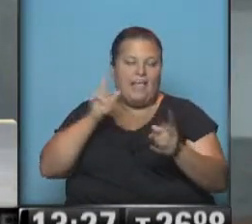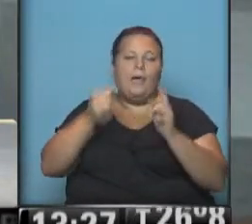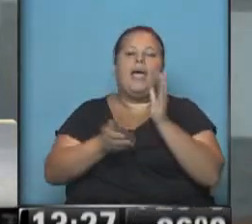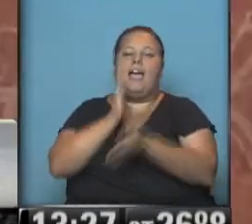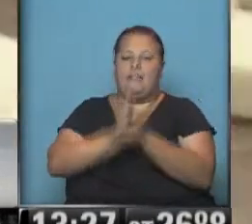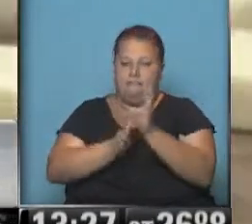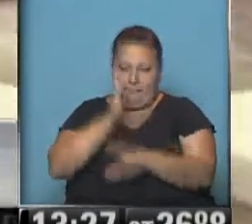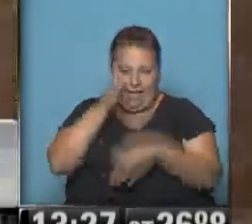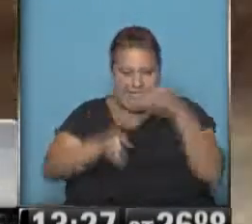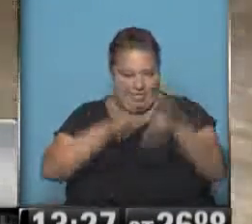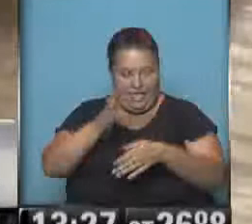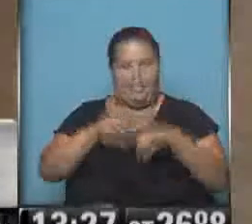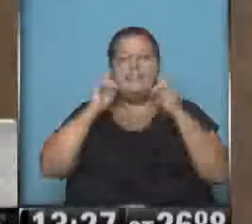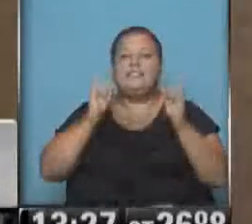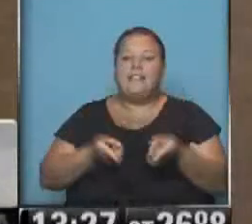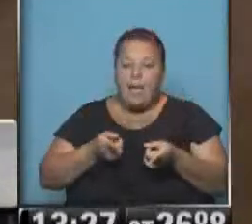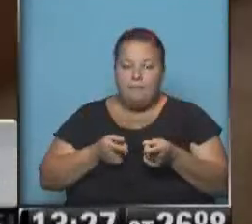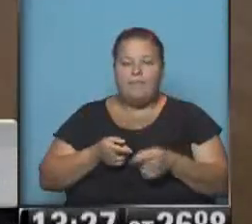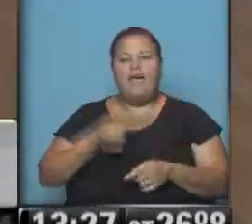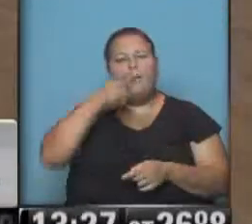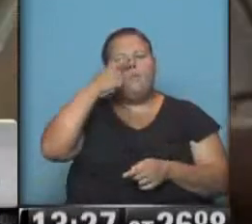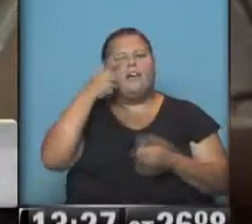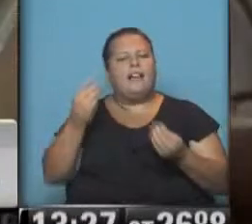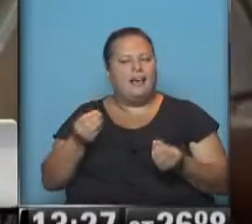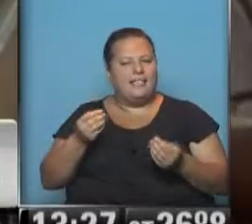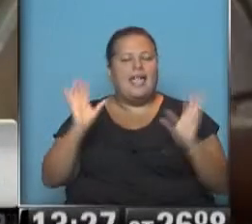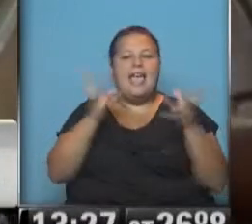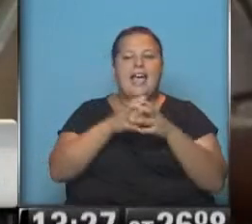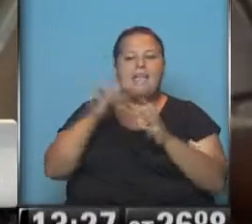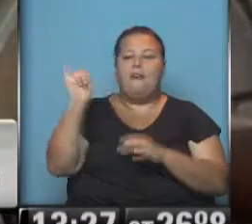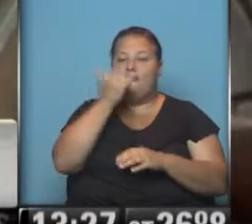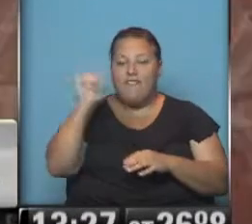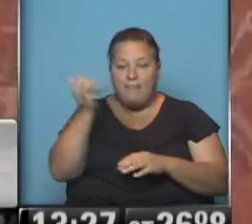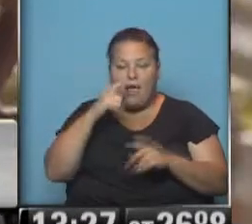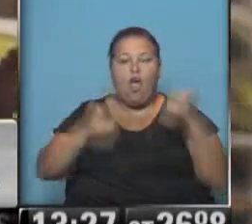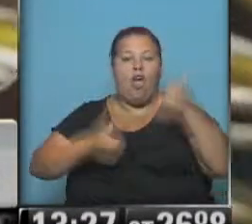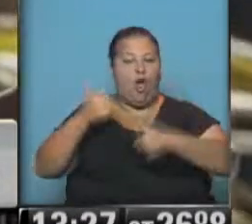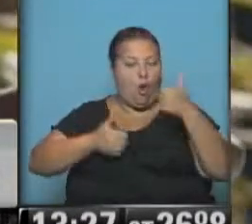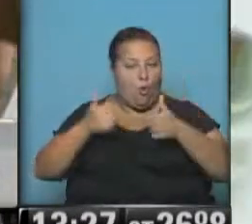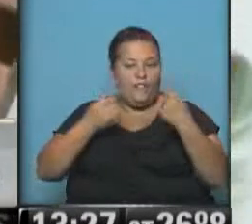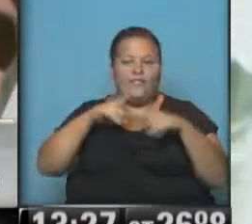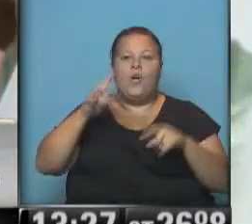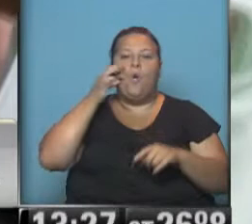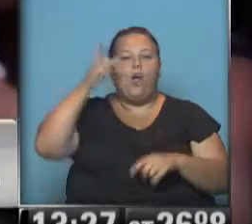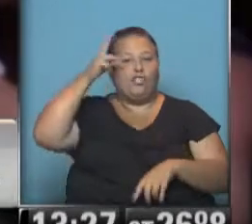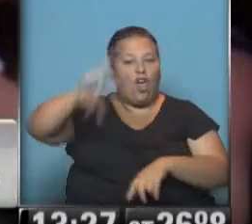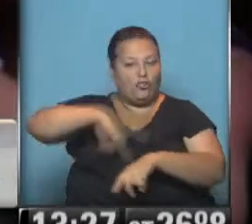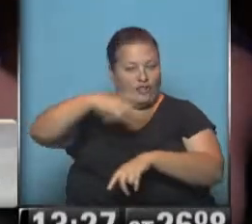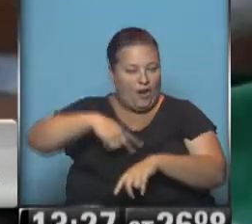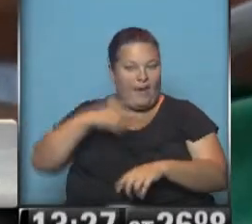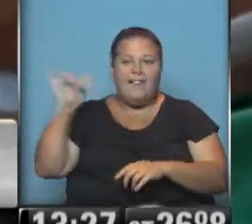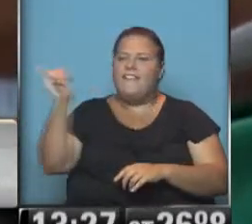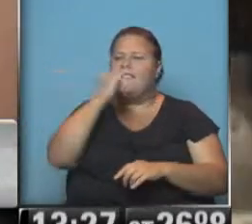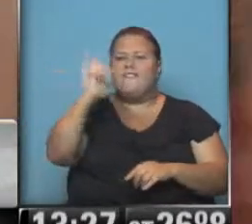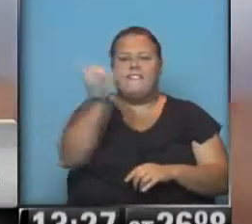libre y gratuita se va a ser también algo muy interesante que son equipos de filmación que se hacen en un concurso desafío 48 horas salen a